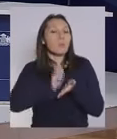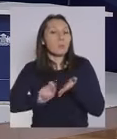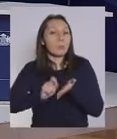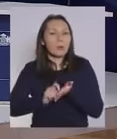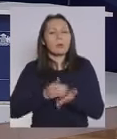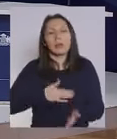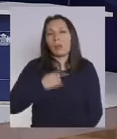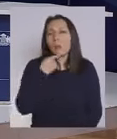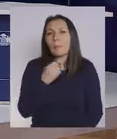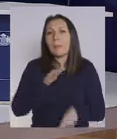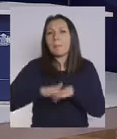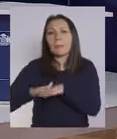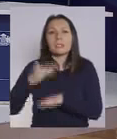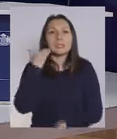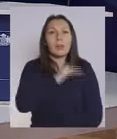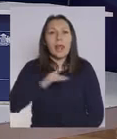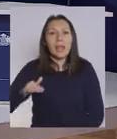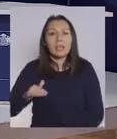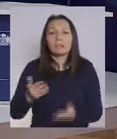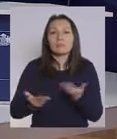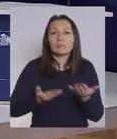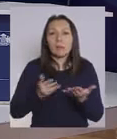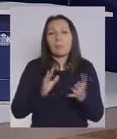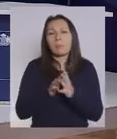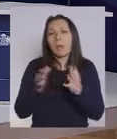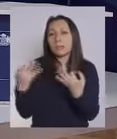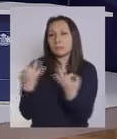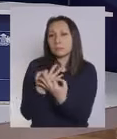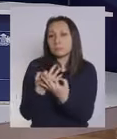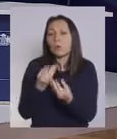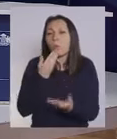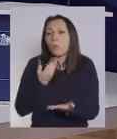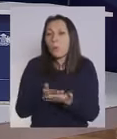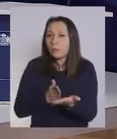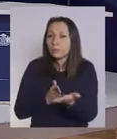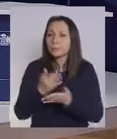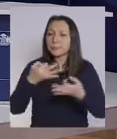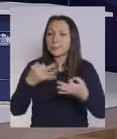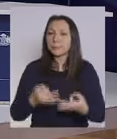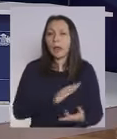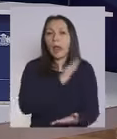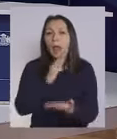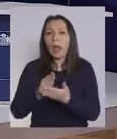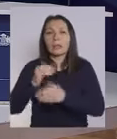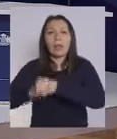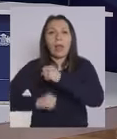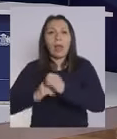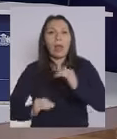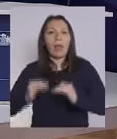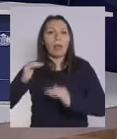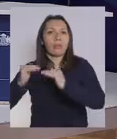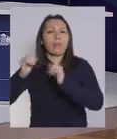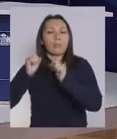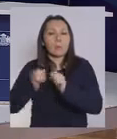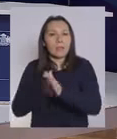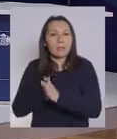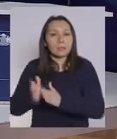preguntar por el permiso para los niños, un poquito más detalle al respecto, cuándo comienza a regir, hasta qué edad se va a poder